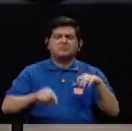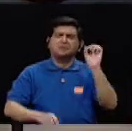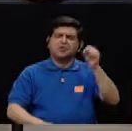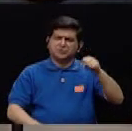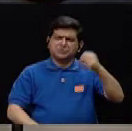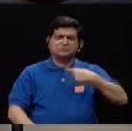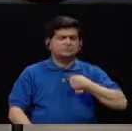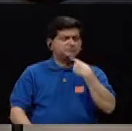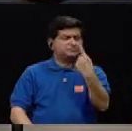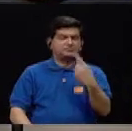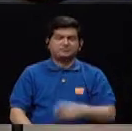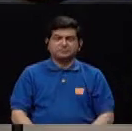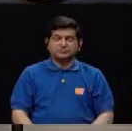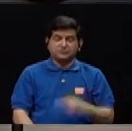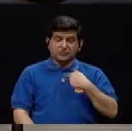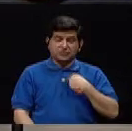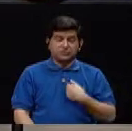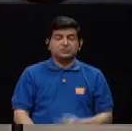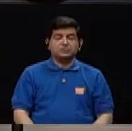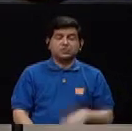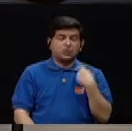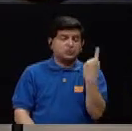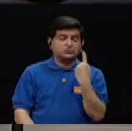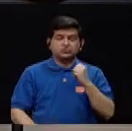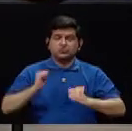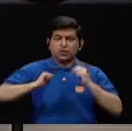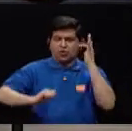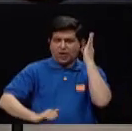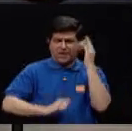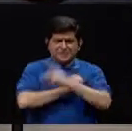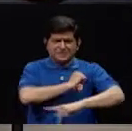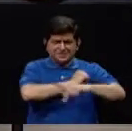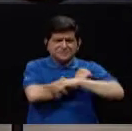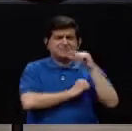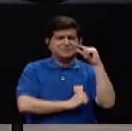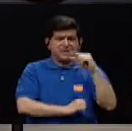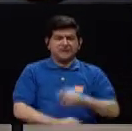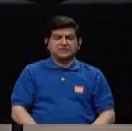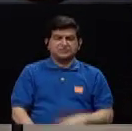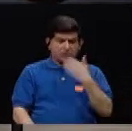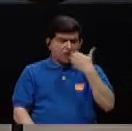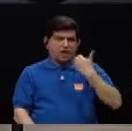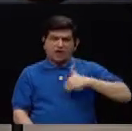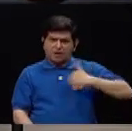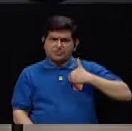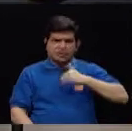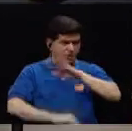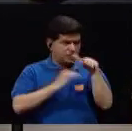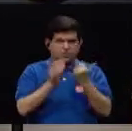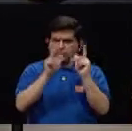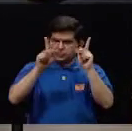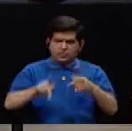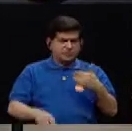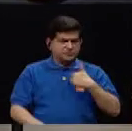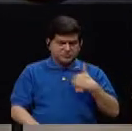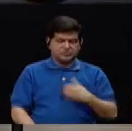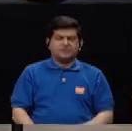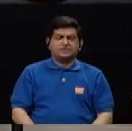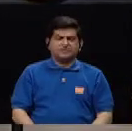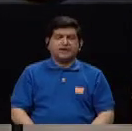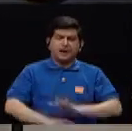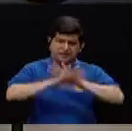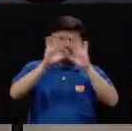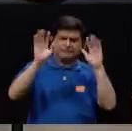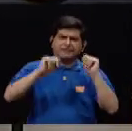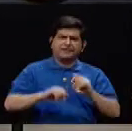sí puedo decirlo que vivo de ser actriz en un país pequeño. Bueno, es un privilegio que no todos tienen. No todos tienen,